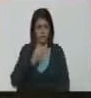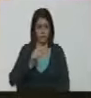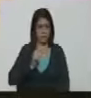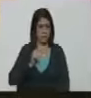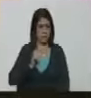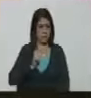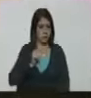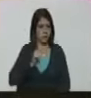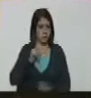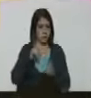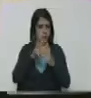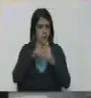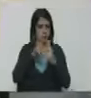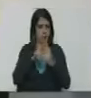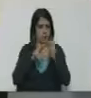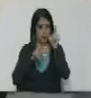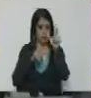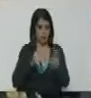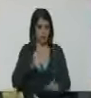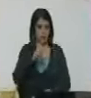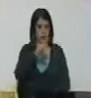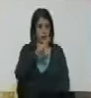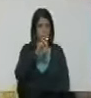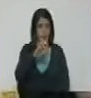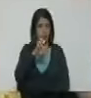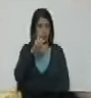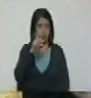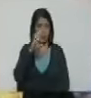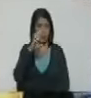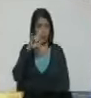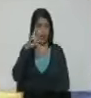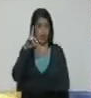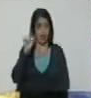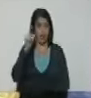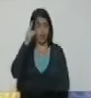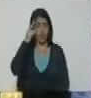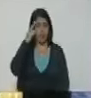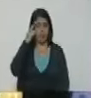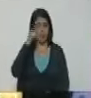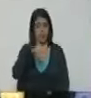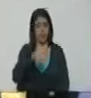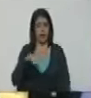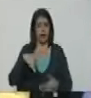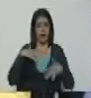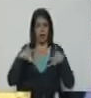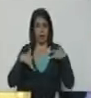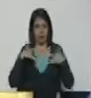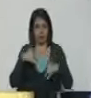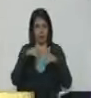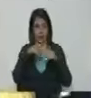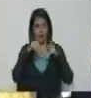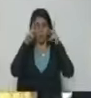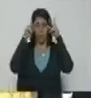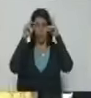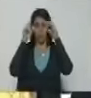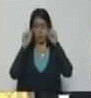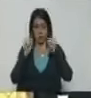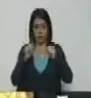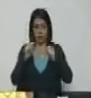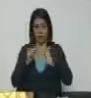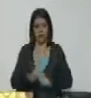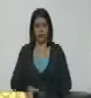Cualquiera que conoce en el medio a Rexeida sabe de su actividad, sabe de su